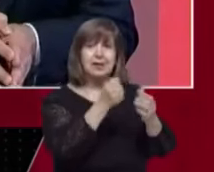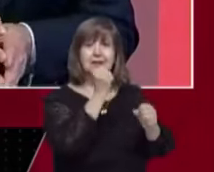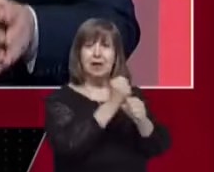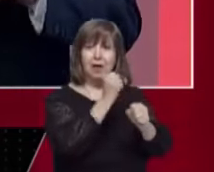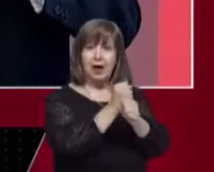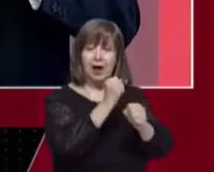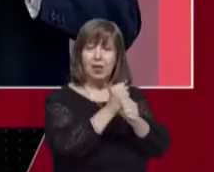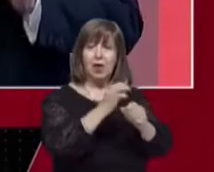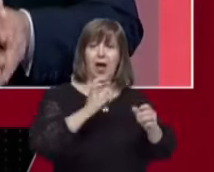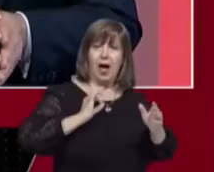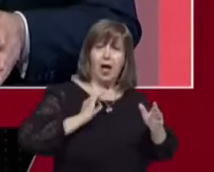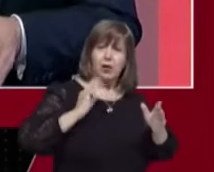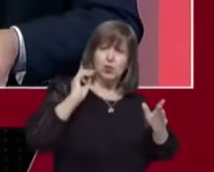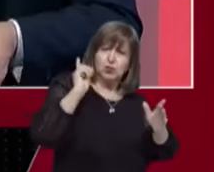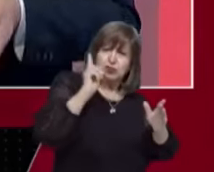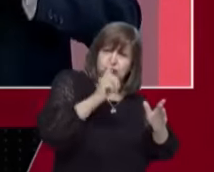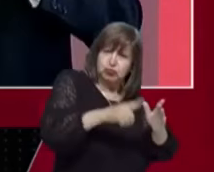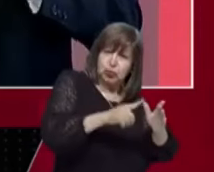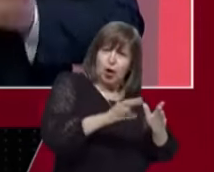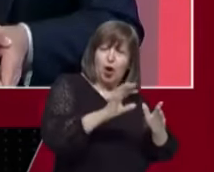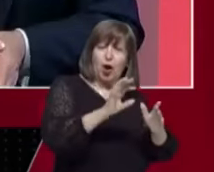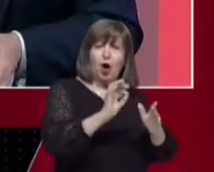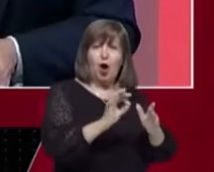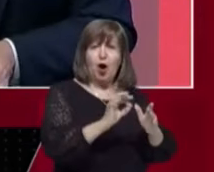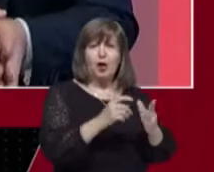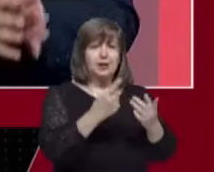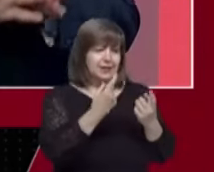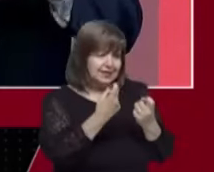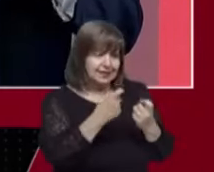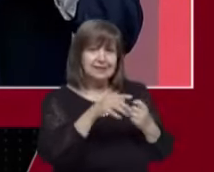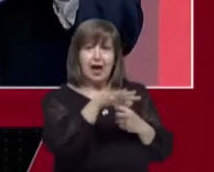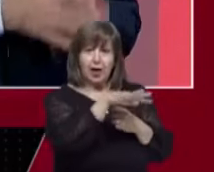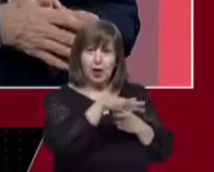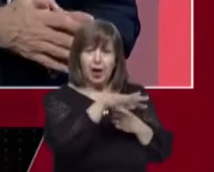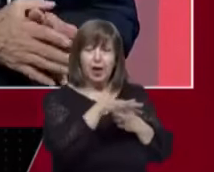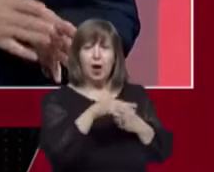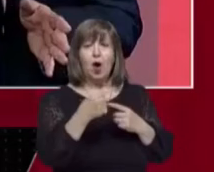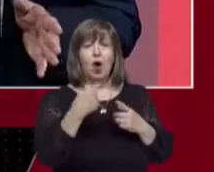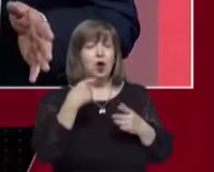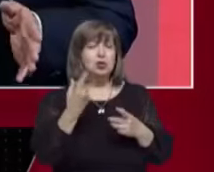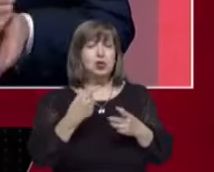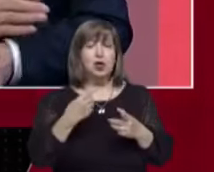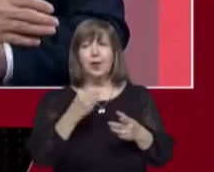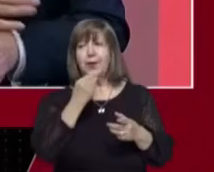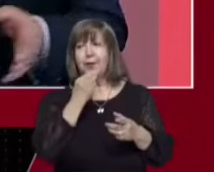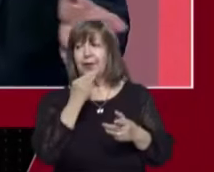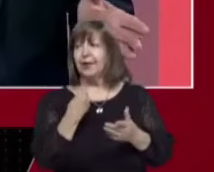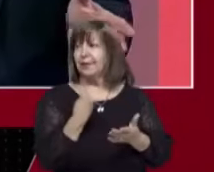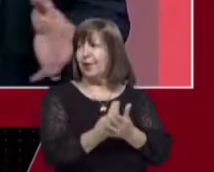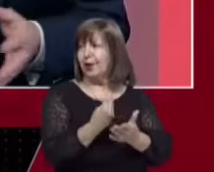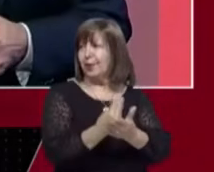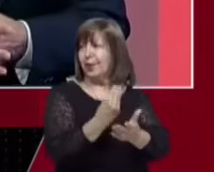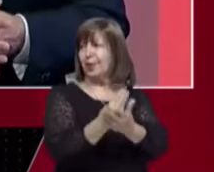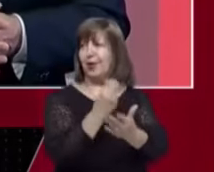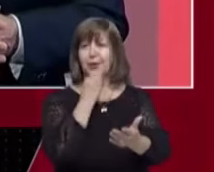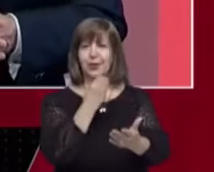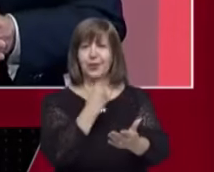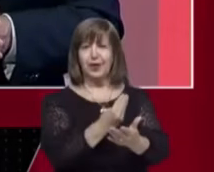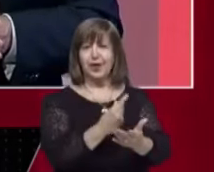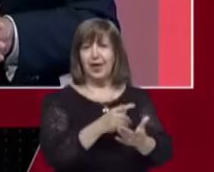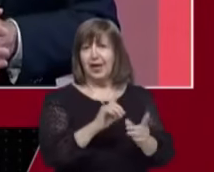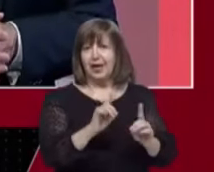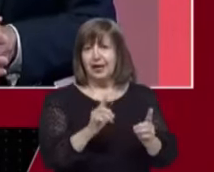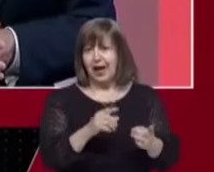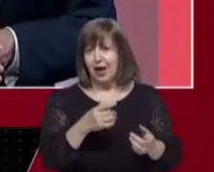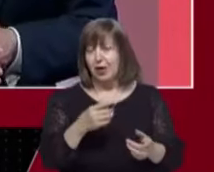trabajadores fehacientemente, si son necesarios y si no son ñoquis, que es un poco la sospecha que plantea el